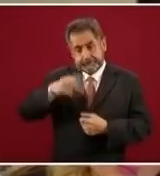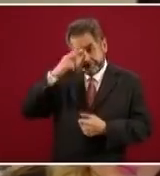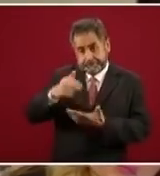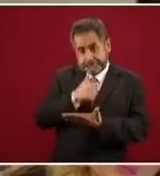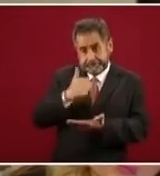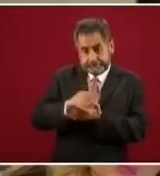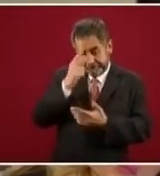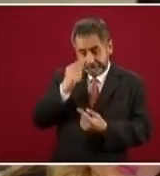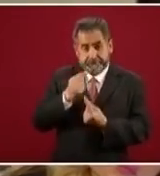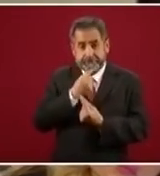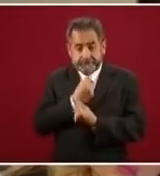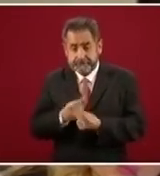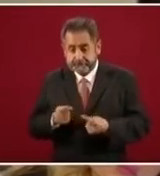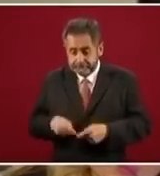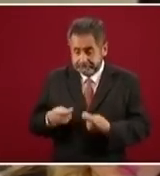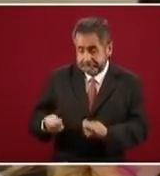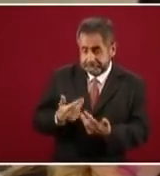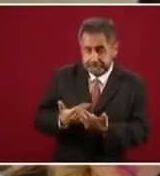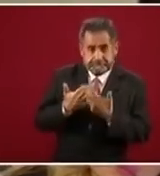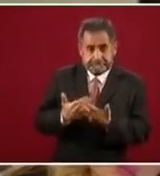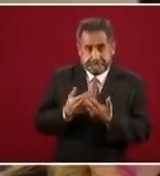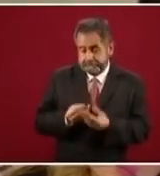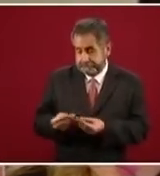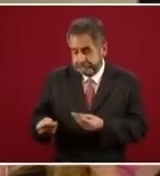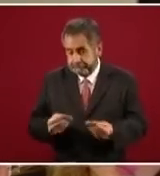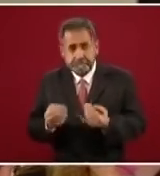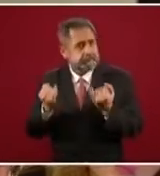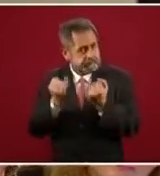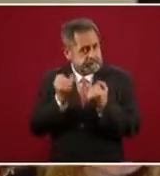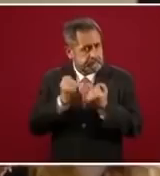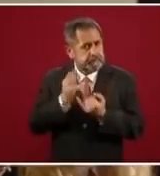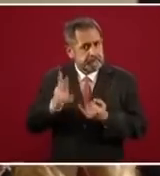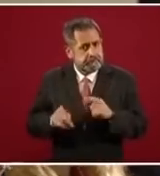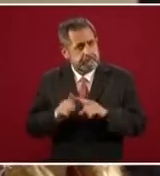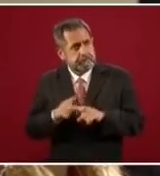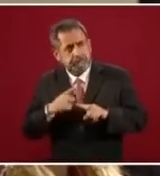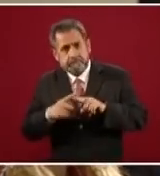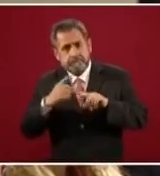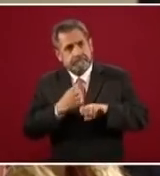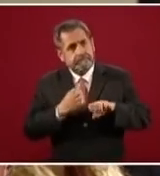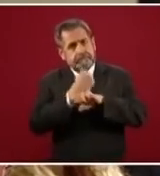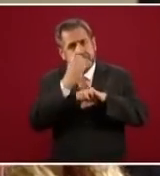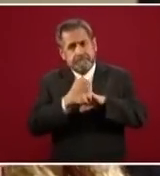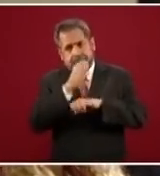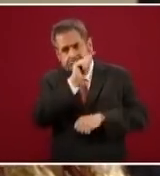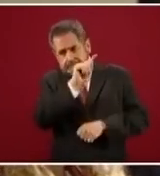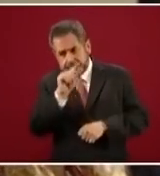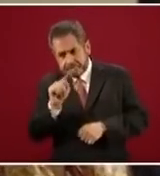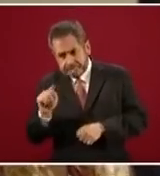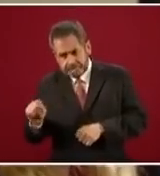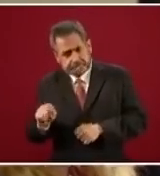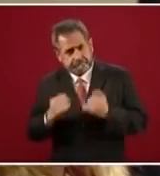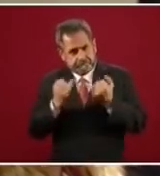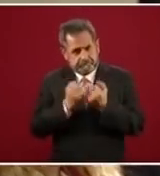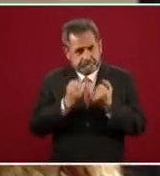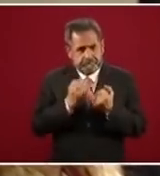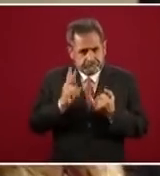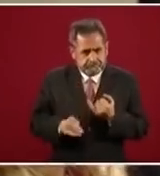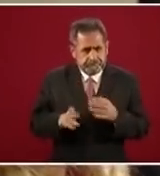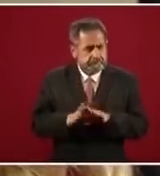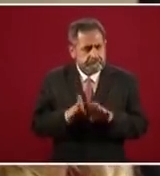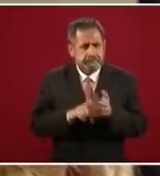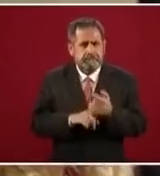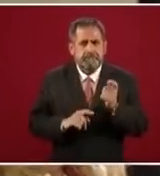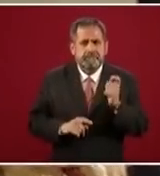infantil, hay capacidad precisamente para responder a la demanda en los estados de toda la República, y si, si esta